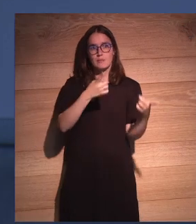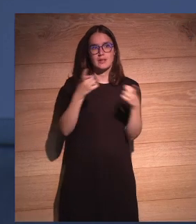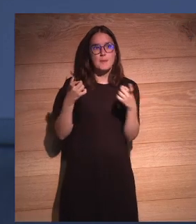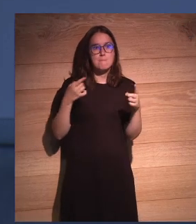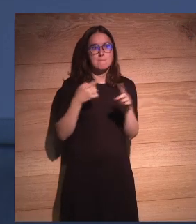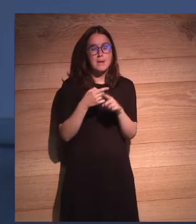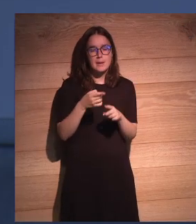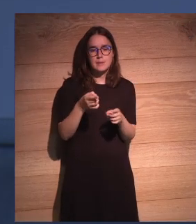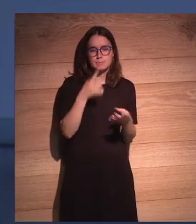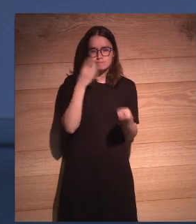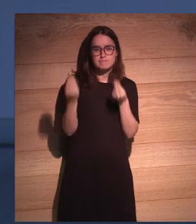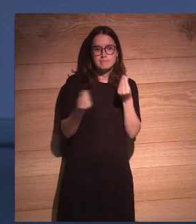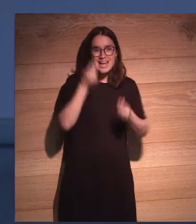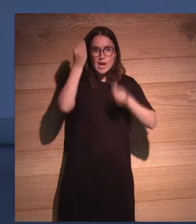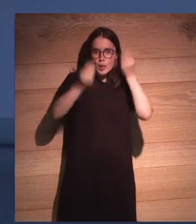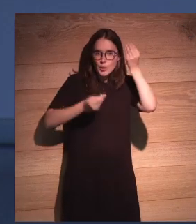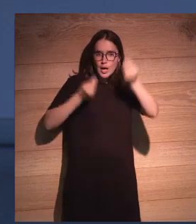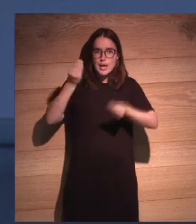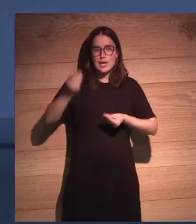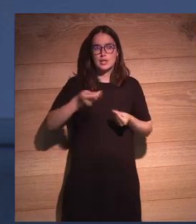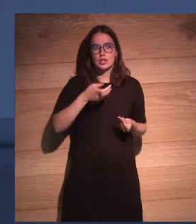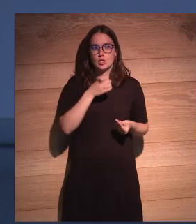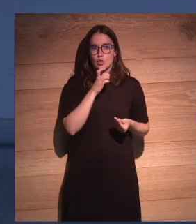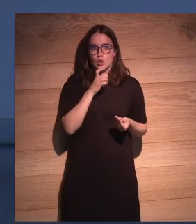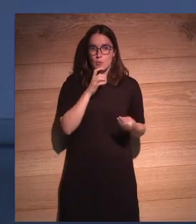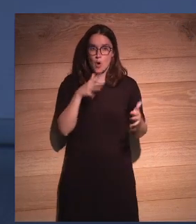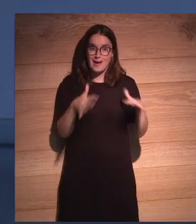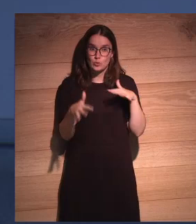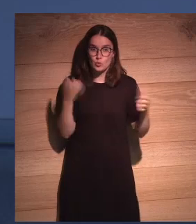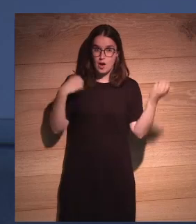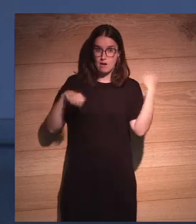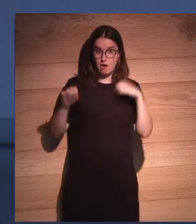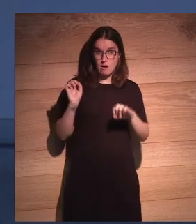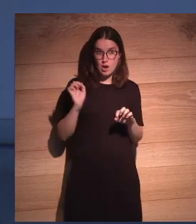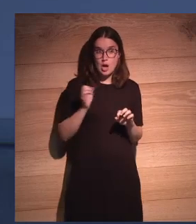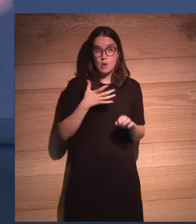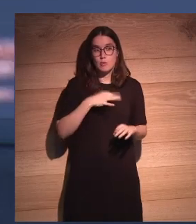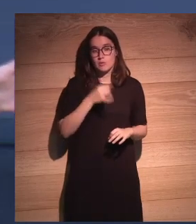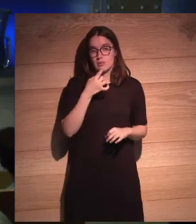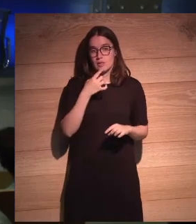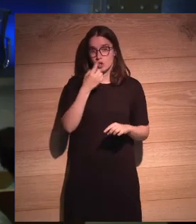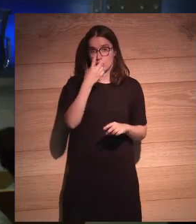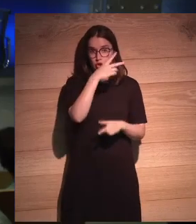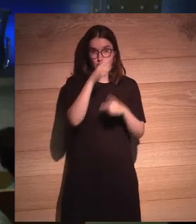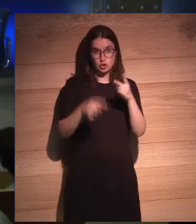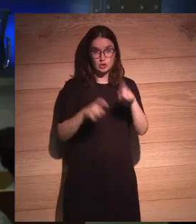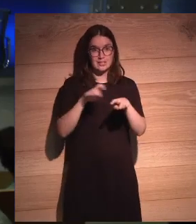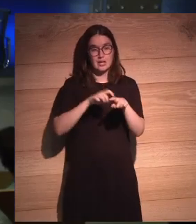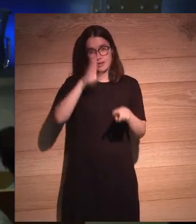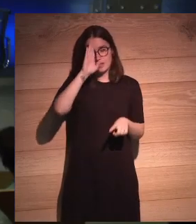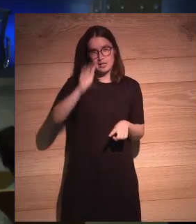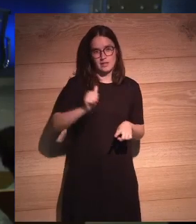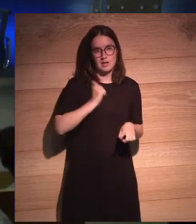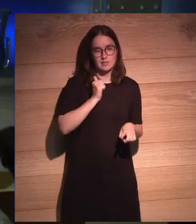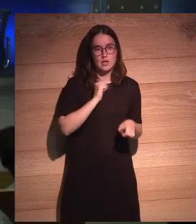como percibir, cómo razonar y cómo actuar. Podríamos decir que hay dos tipos de inteligencia artificial.